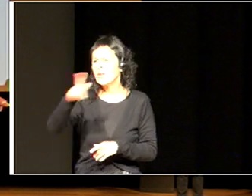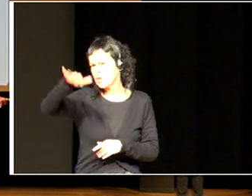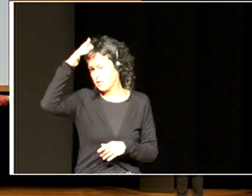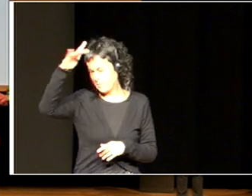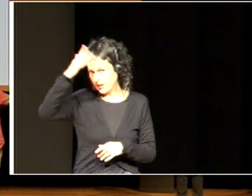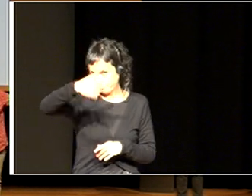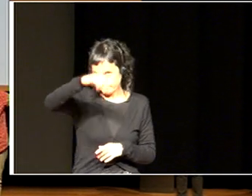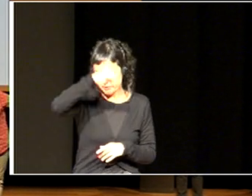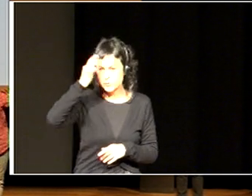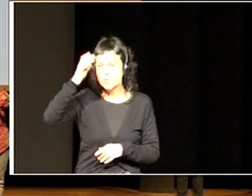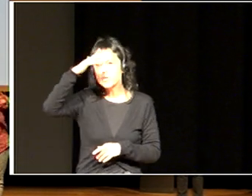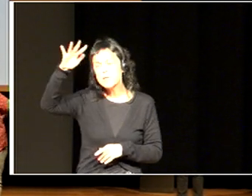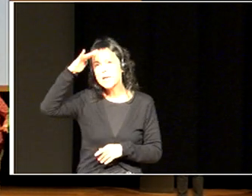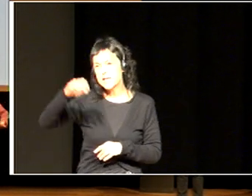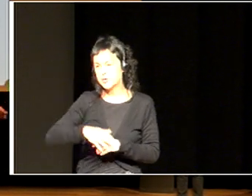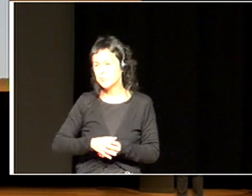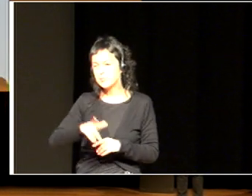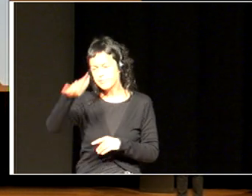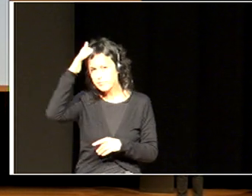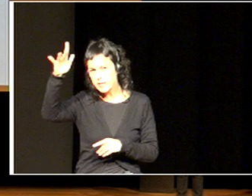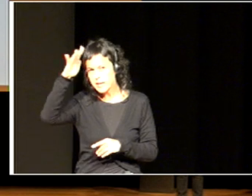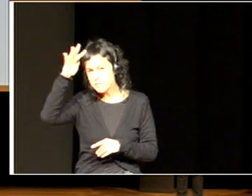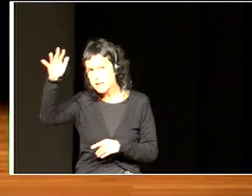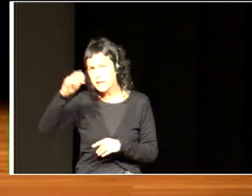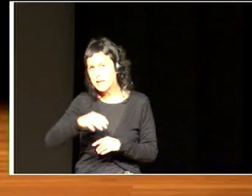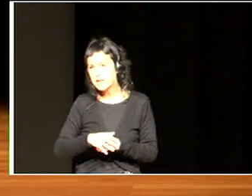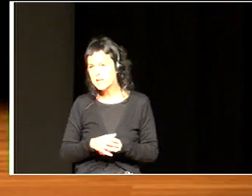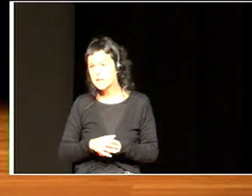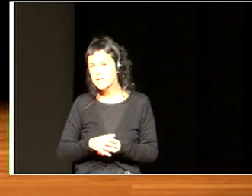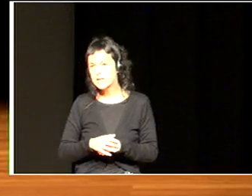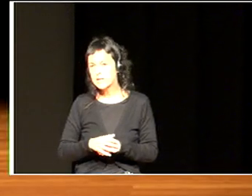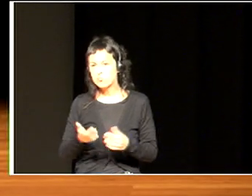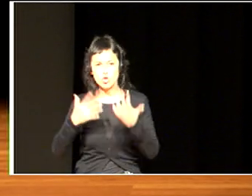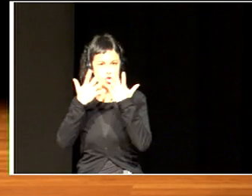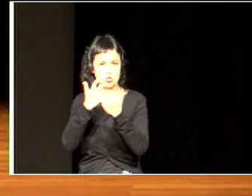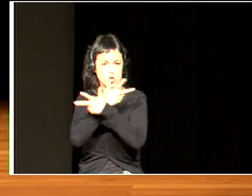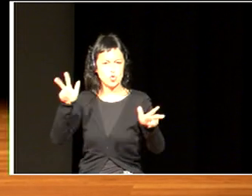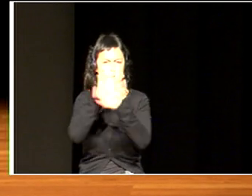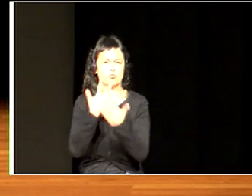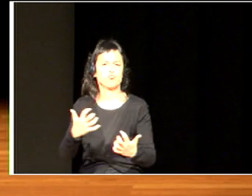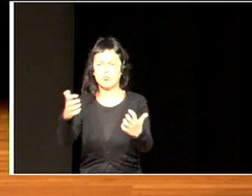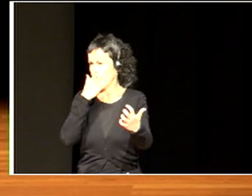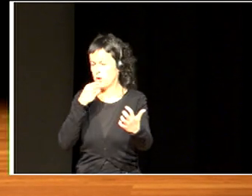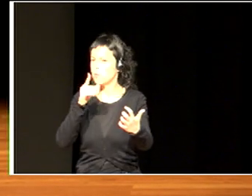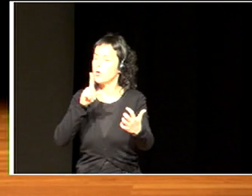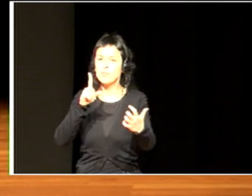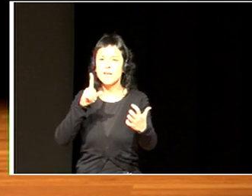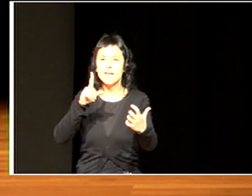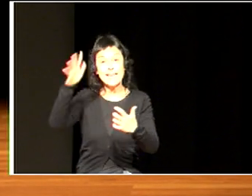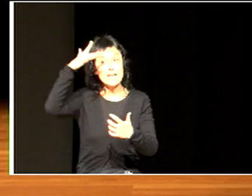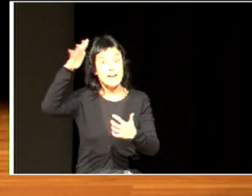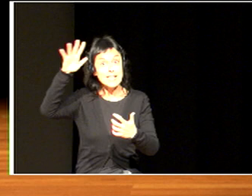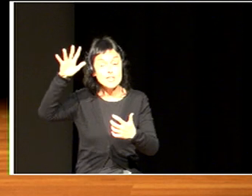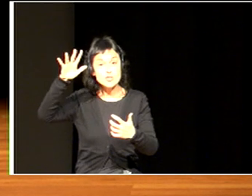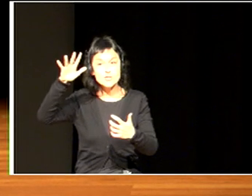claro que imaginaros que esto en vez de un salón del euskalduna qué bonito es bueno en vez de eso